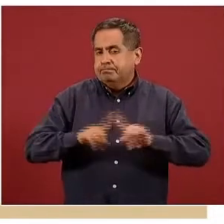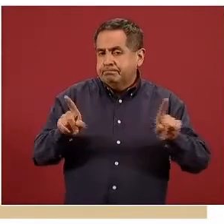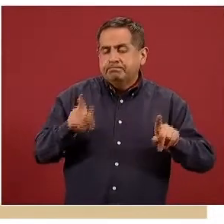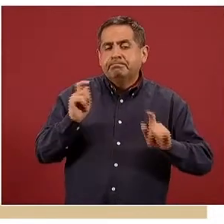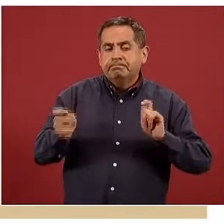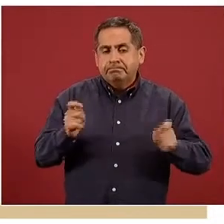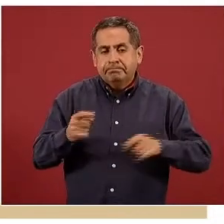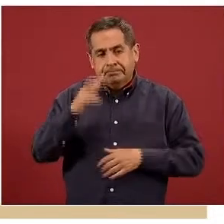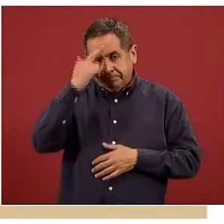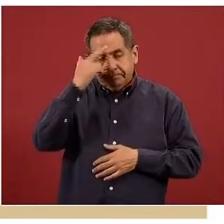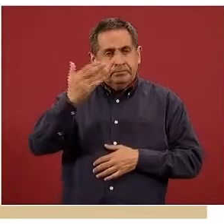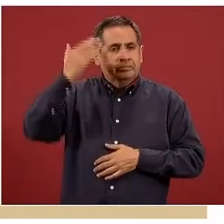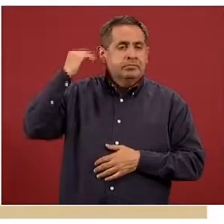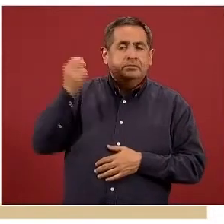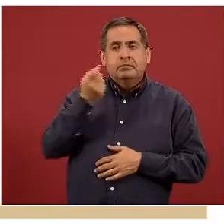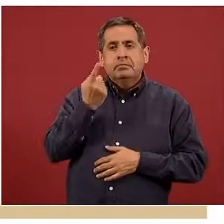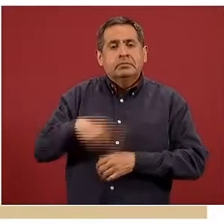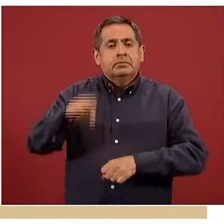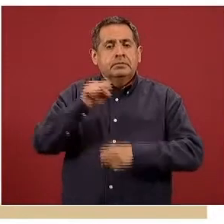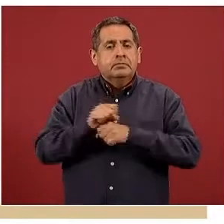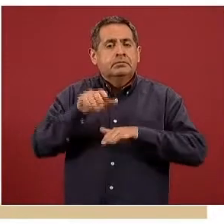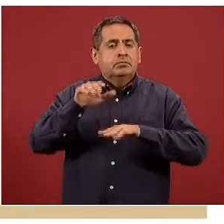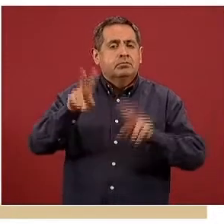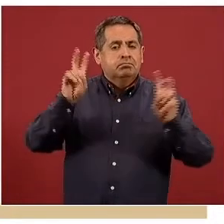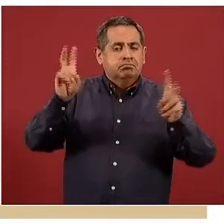Si recuerdan la semana del suicidio,